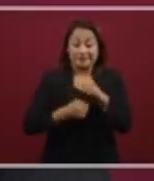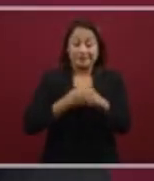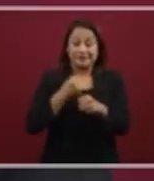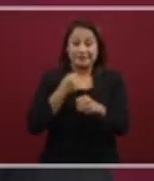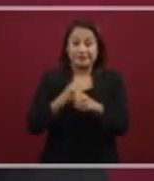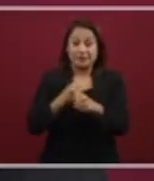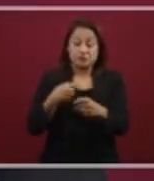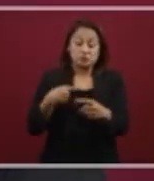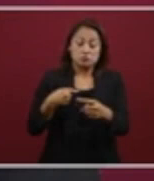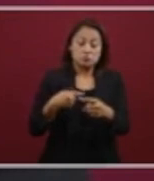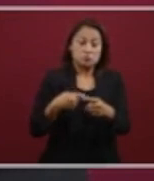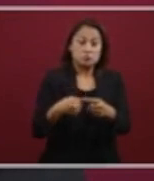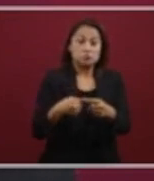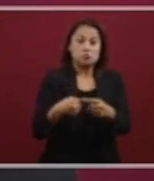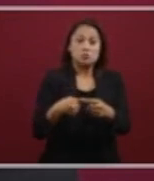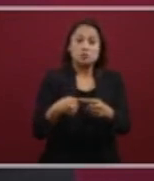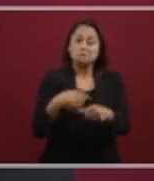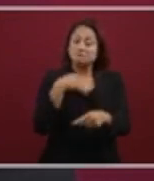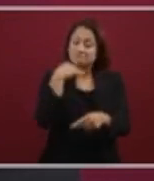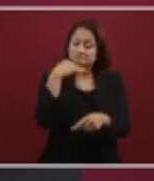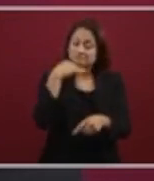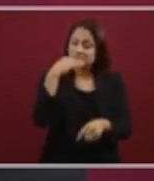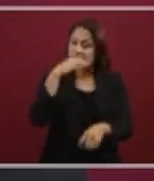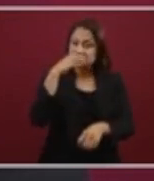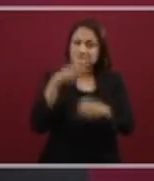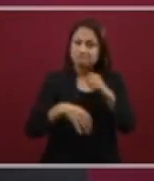se va a terminar la corrupción, me canso ganso.